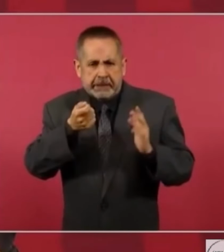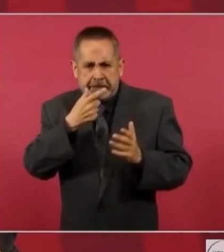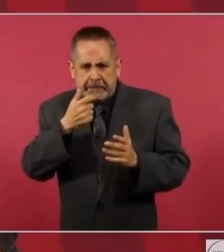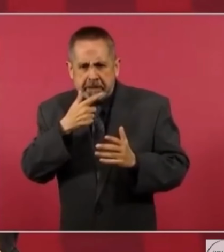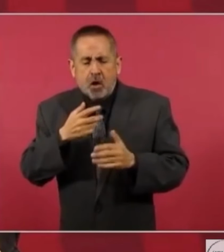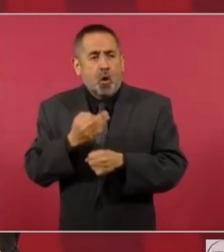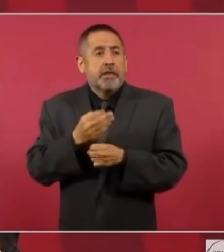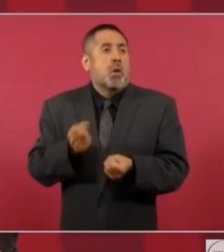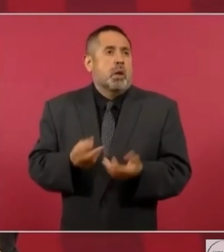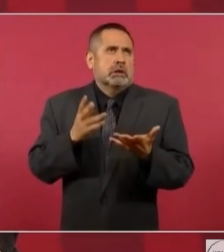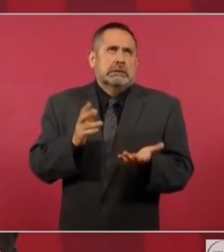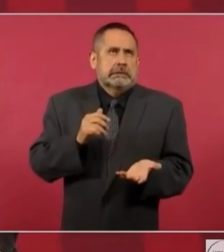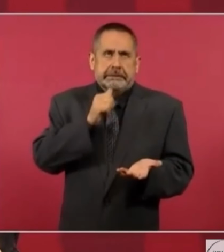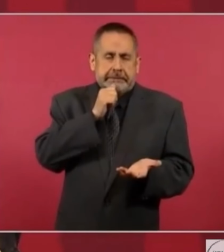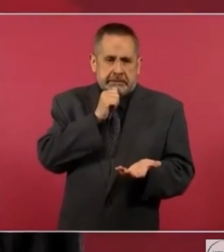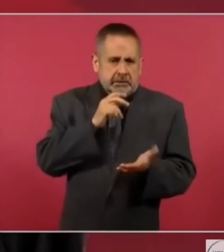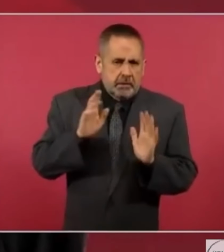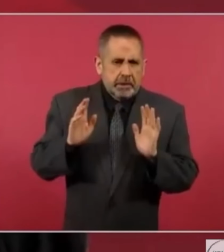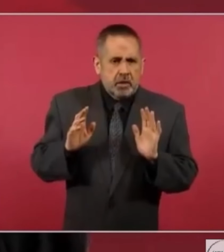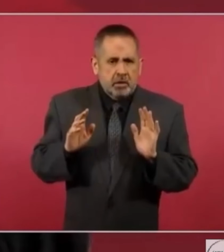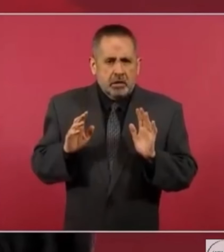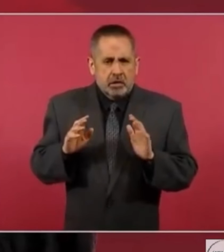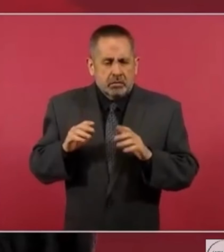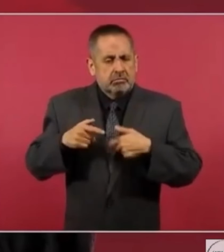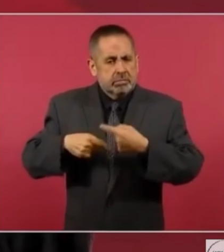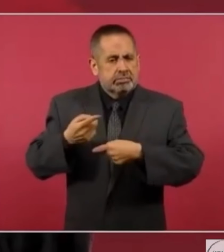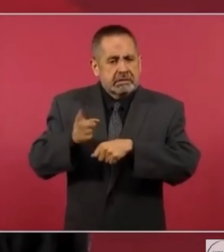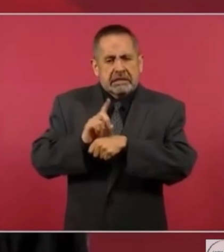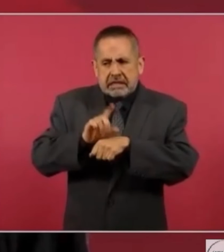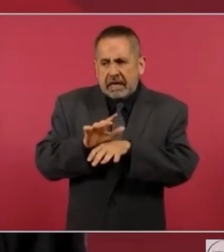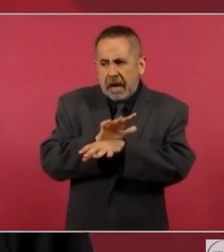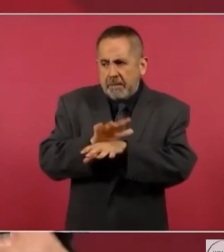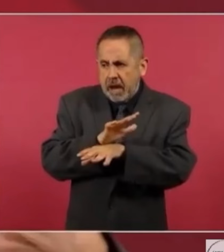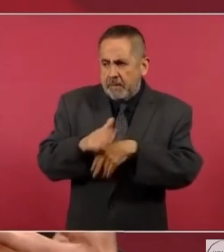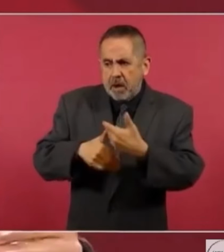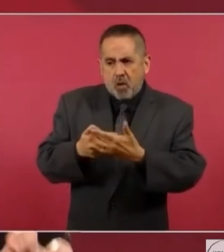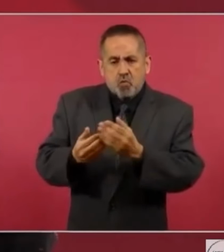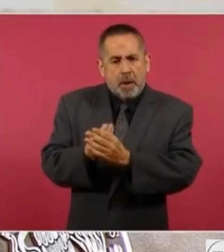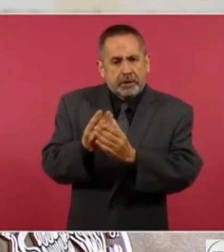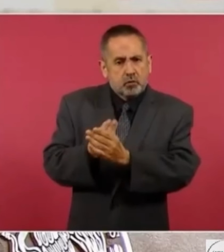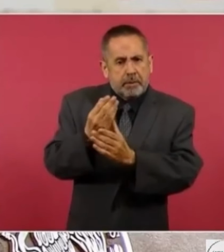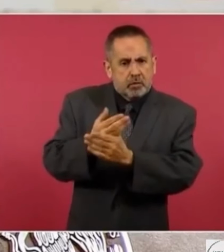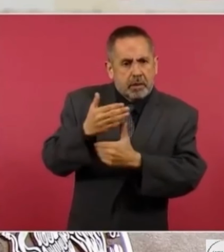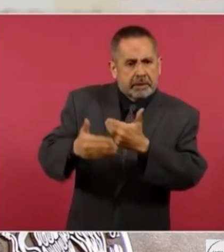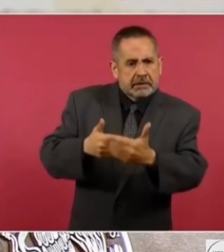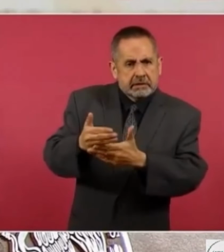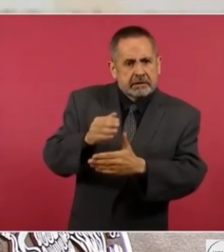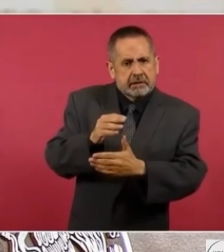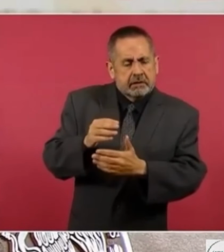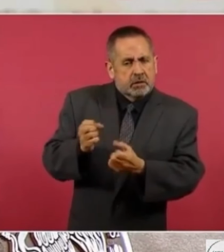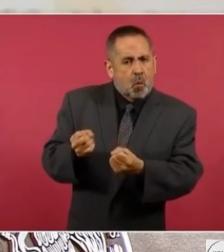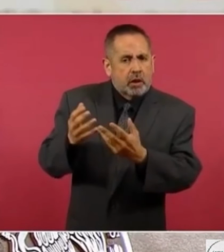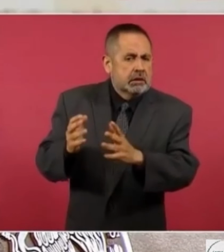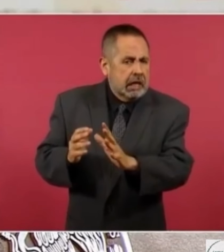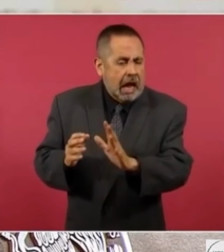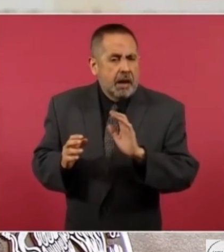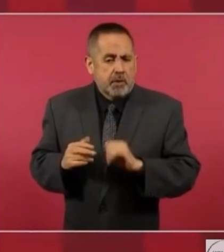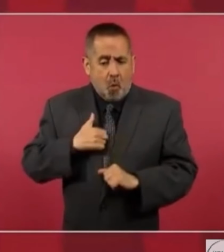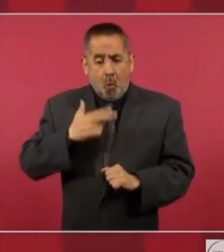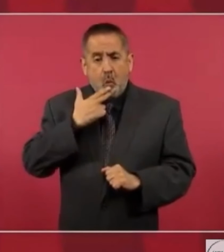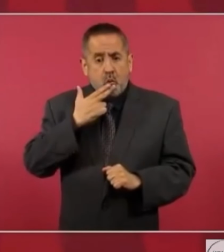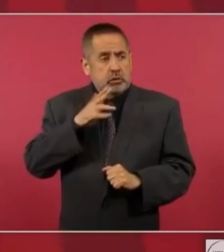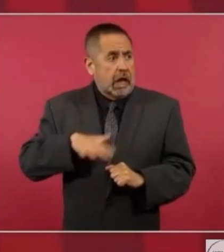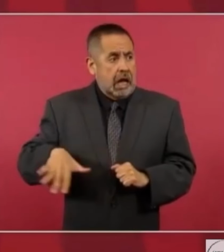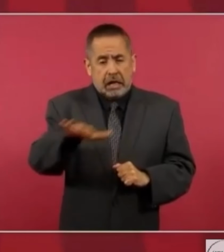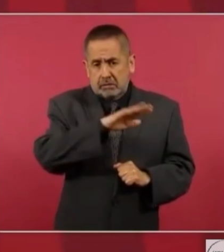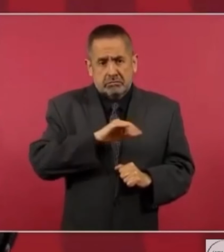cifra sería un poco arriesgado porque esto cambia día con día, pero se está usando ampliamente y desde luego